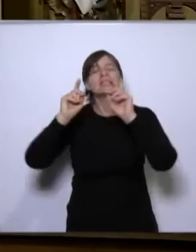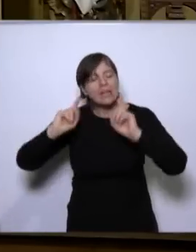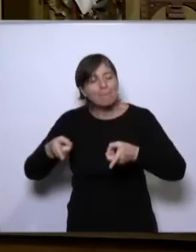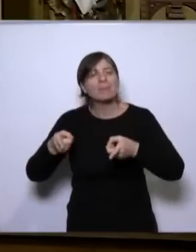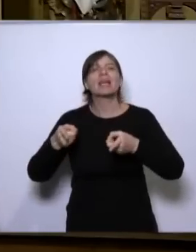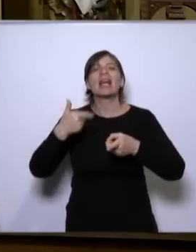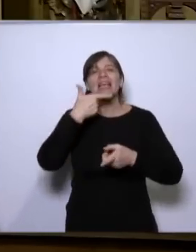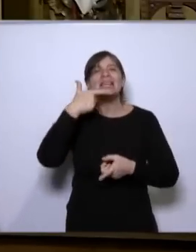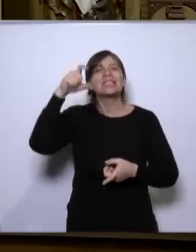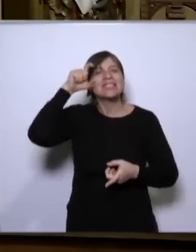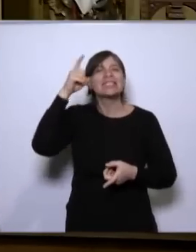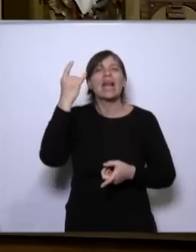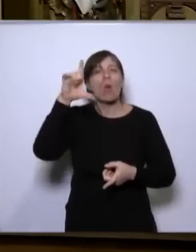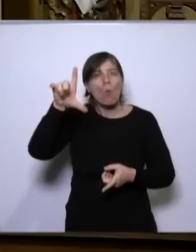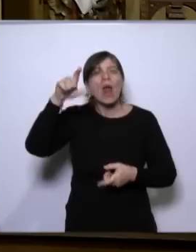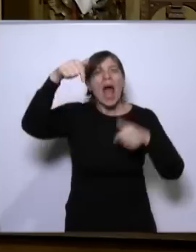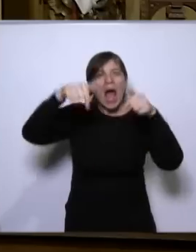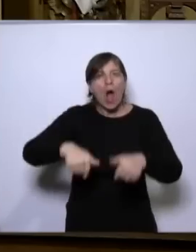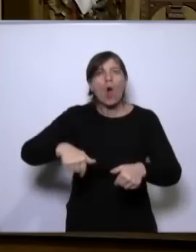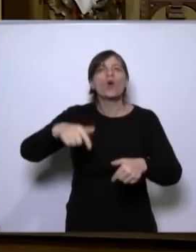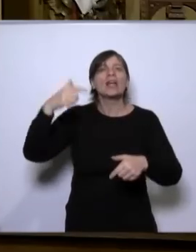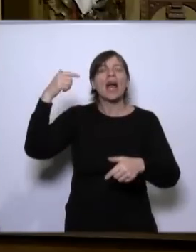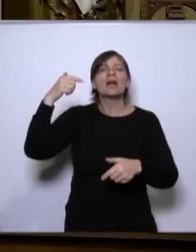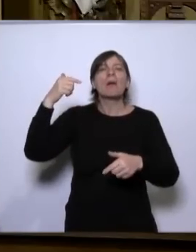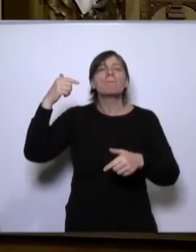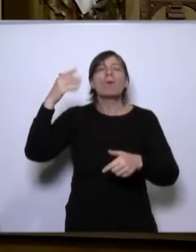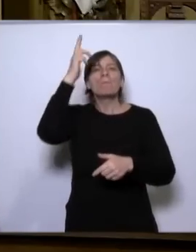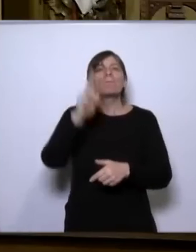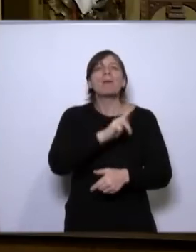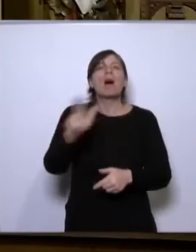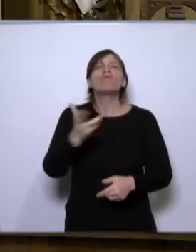también en Seúl, ahora por el Papa Francisco.